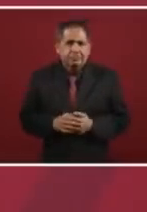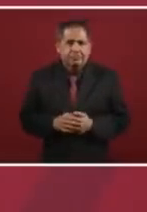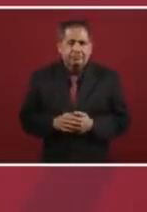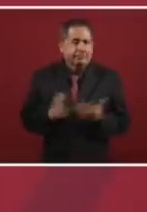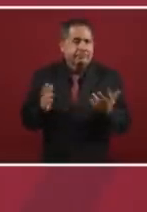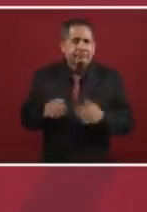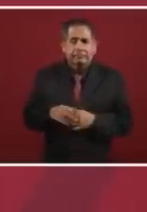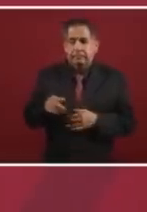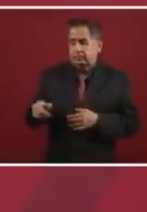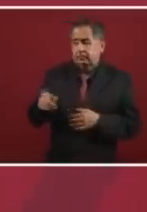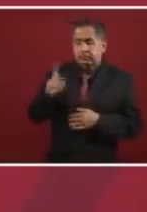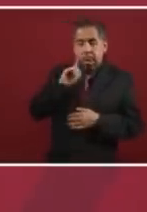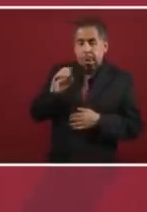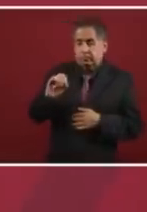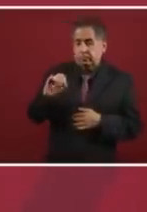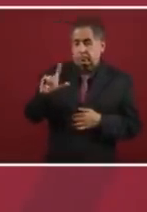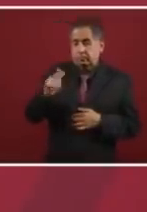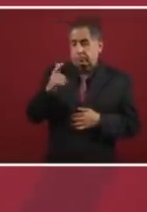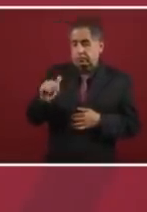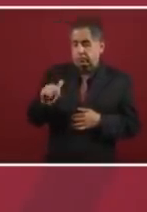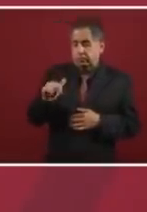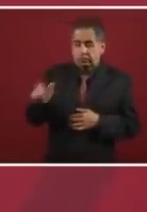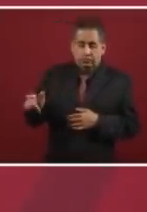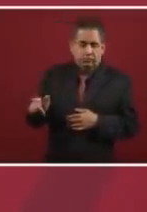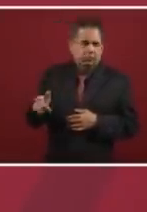doña olga pues es libre